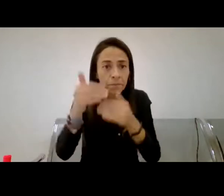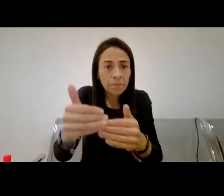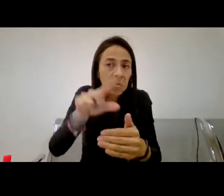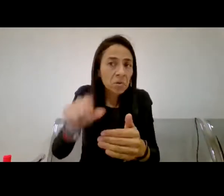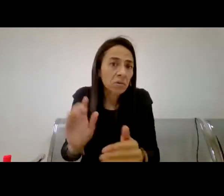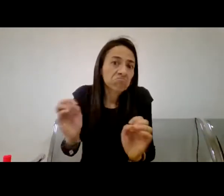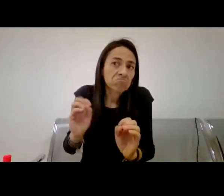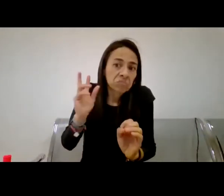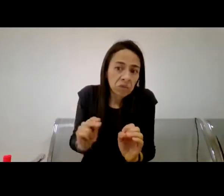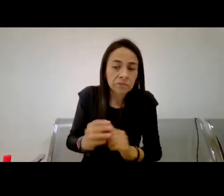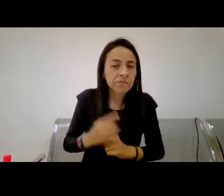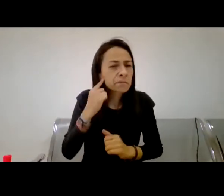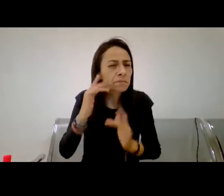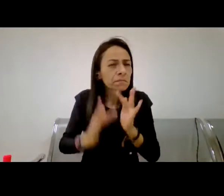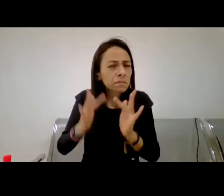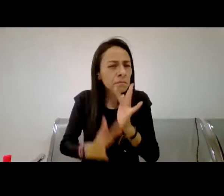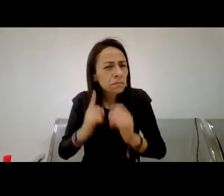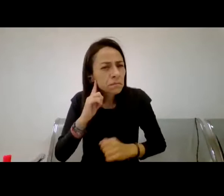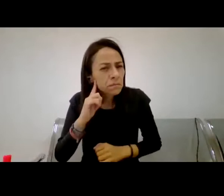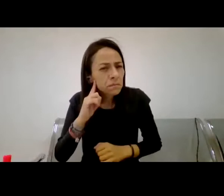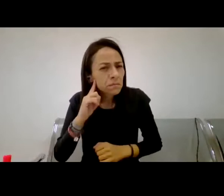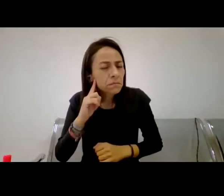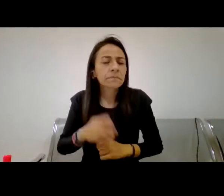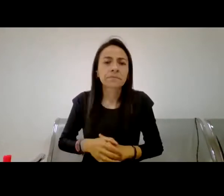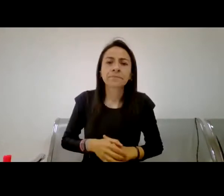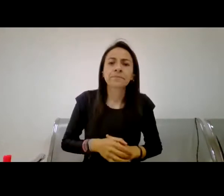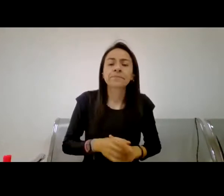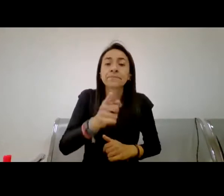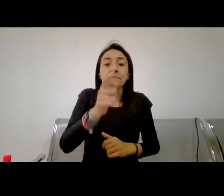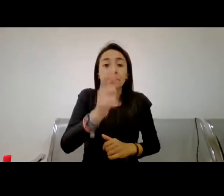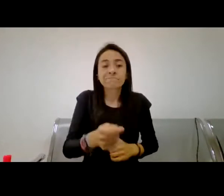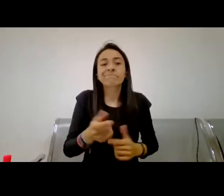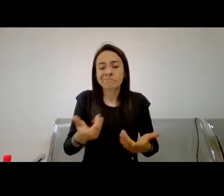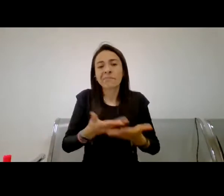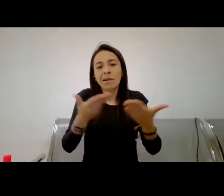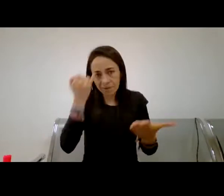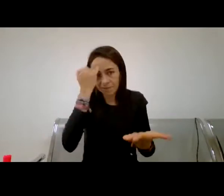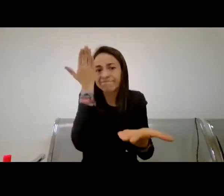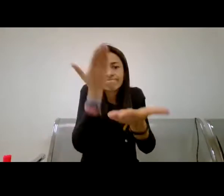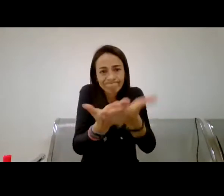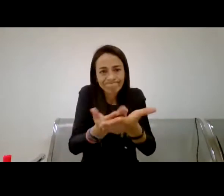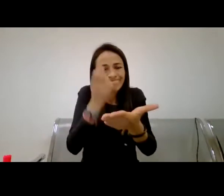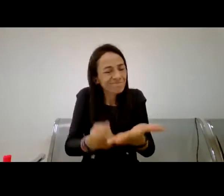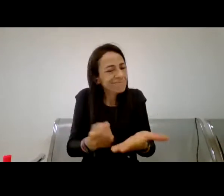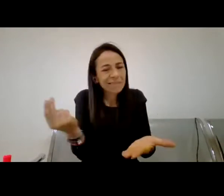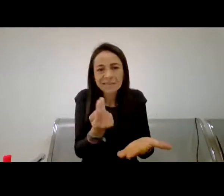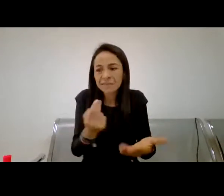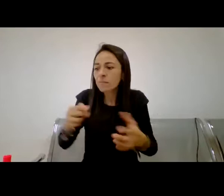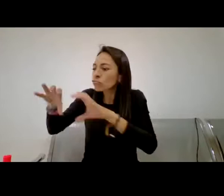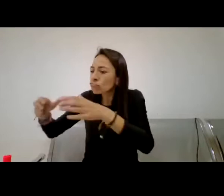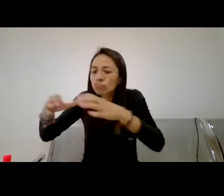incluir también esta posibilidad. Por eso, este trabajo que hablamos de visibilidad, de generar información, de